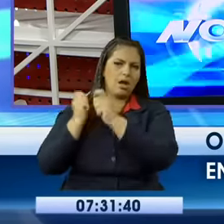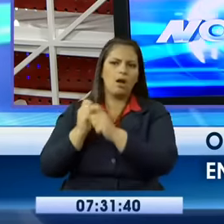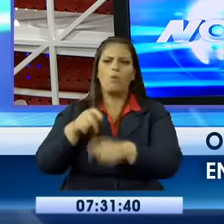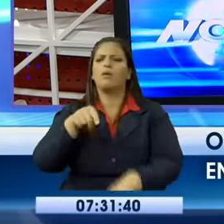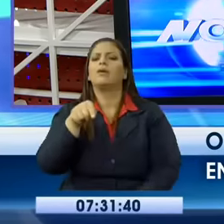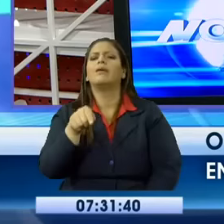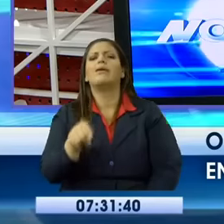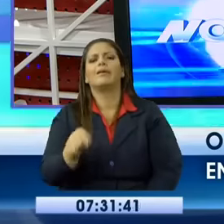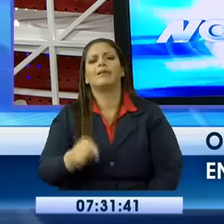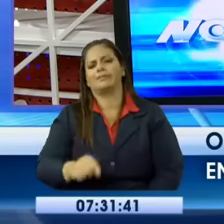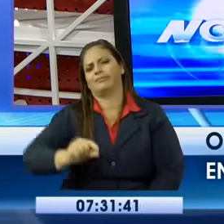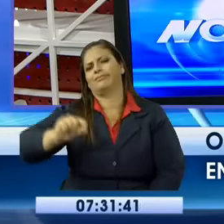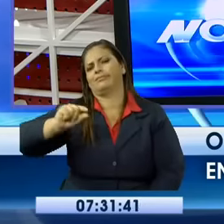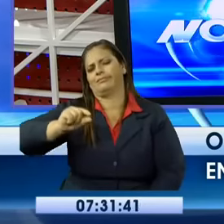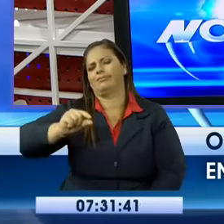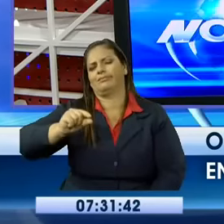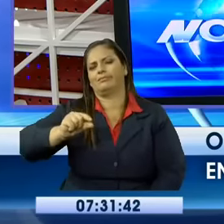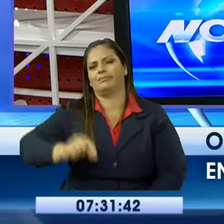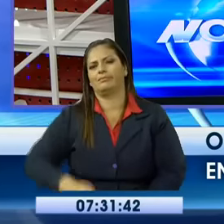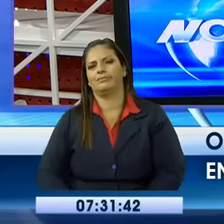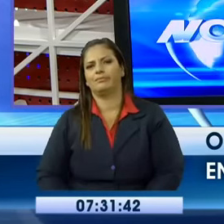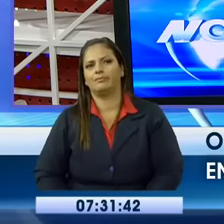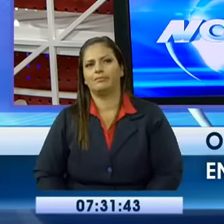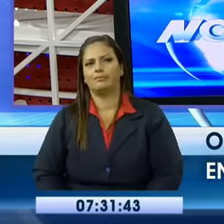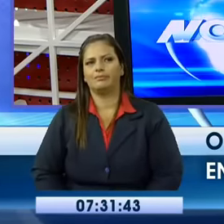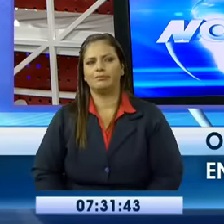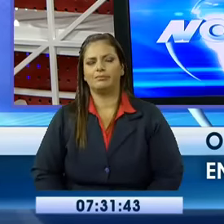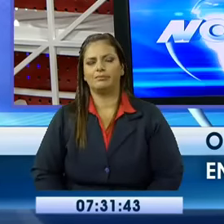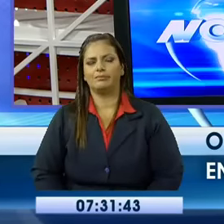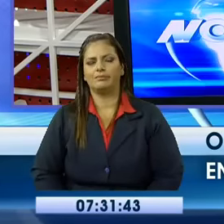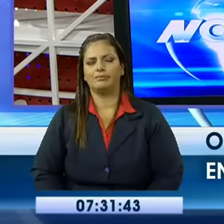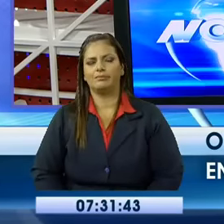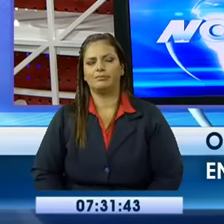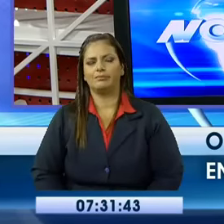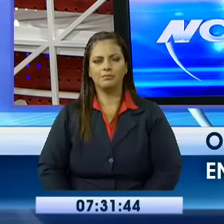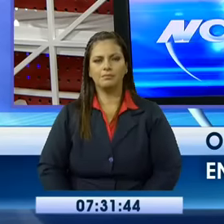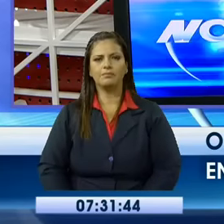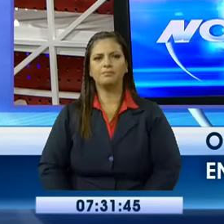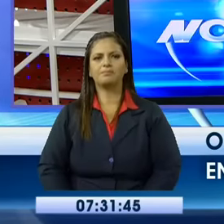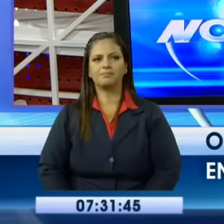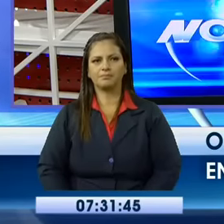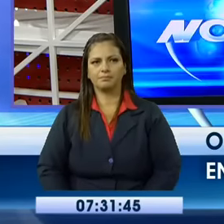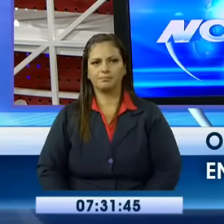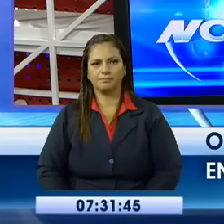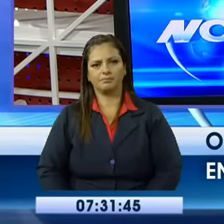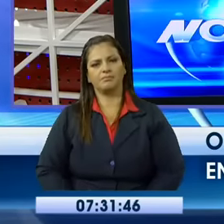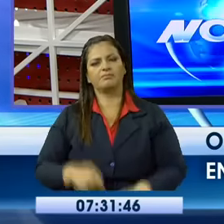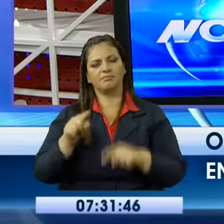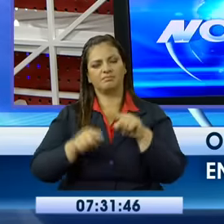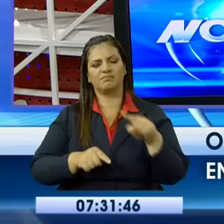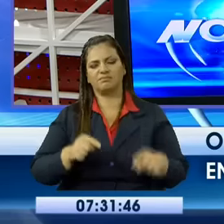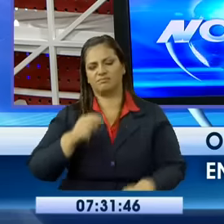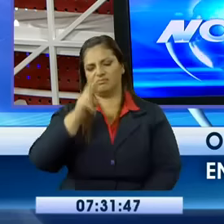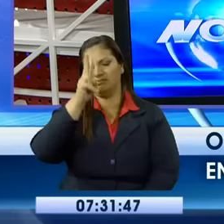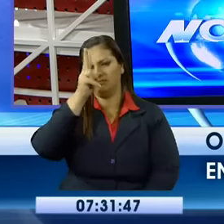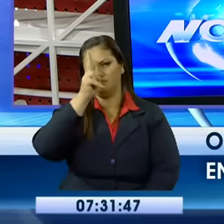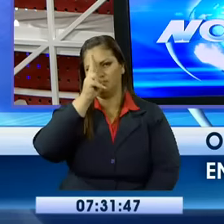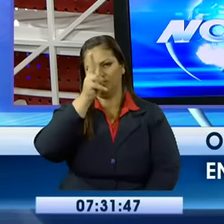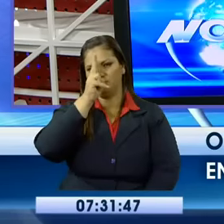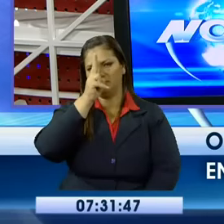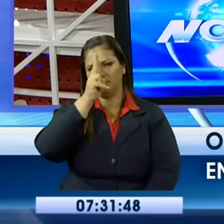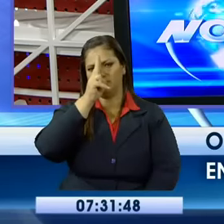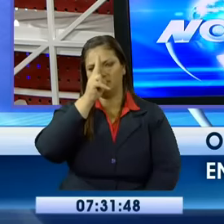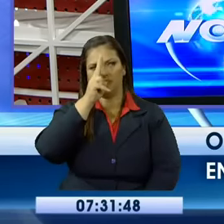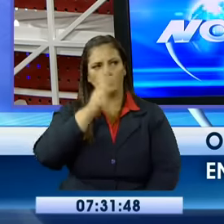o de donde los traen, hay otro representante, otro intermediario que viene acá. Bueno. Vámonos a un corte.